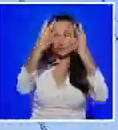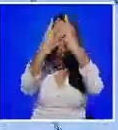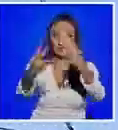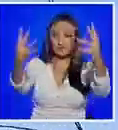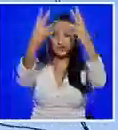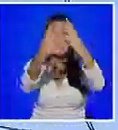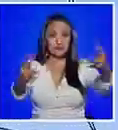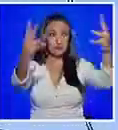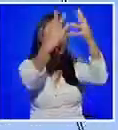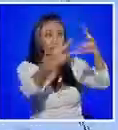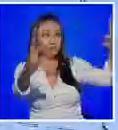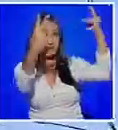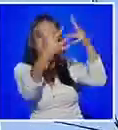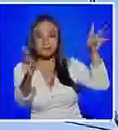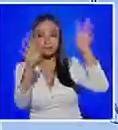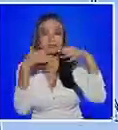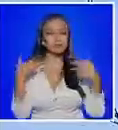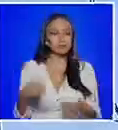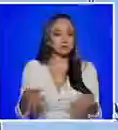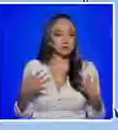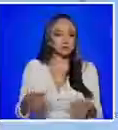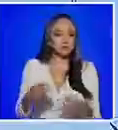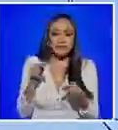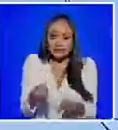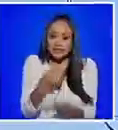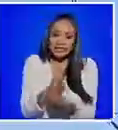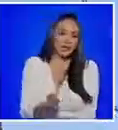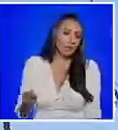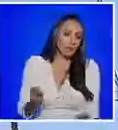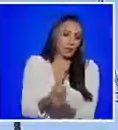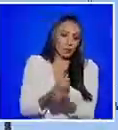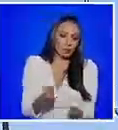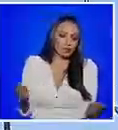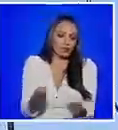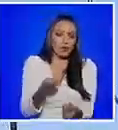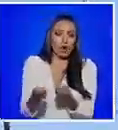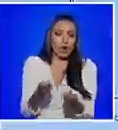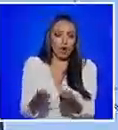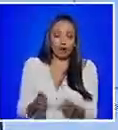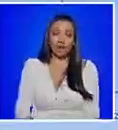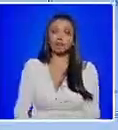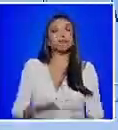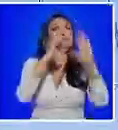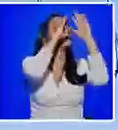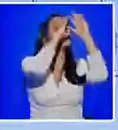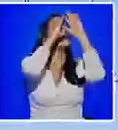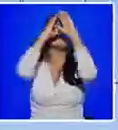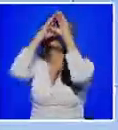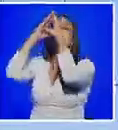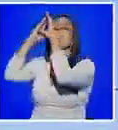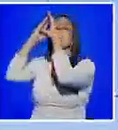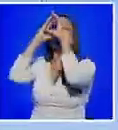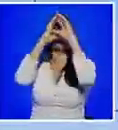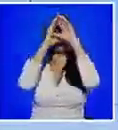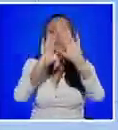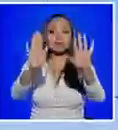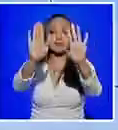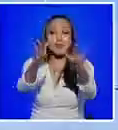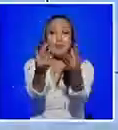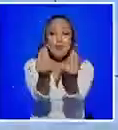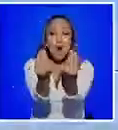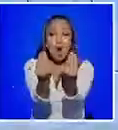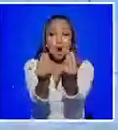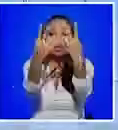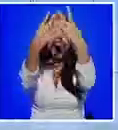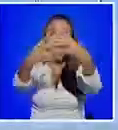pero definitivamente aquí en la ciudad es imposible y esto no se controla. Mi compañero Will está haciendo ahí algunas tomas. Miren la cantidad